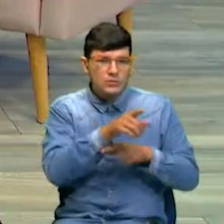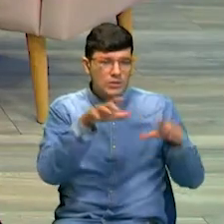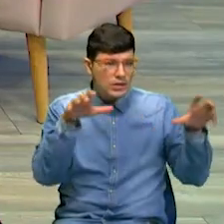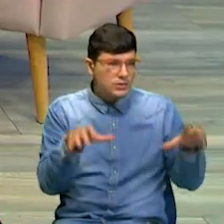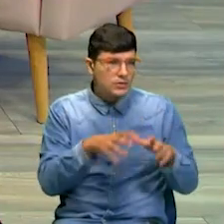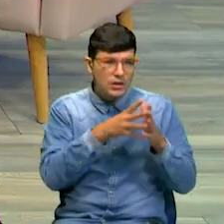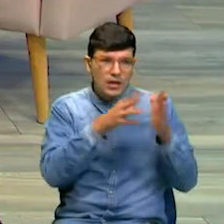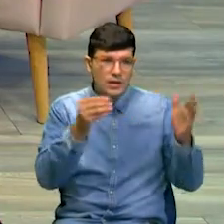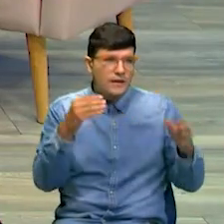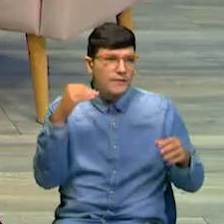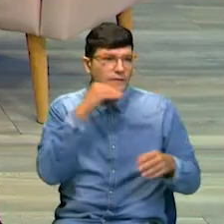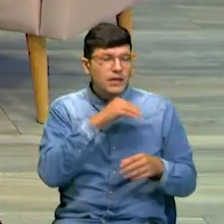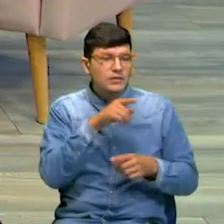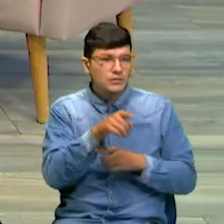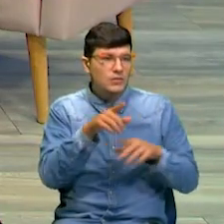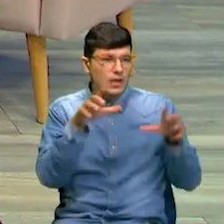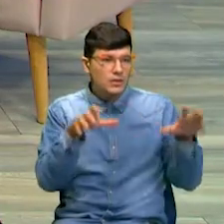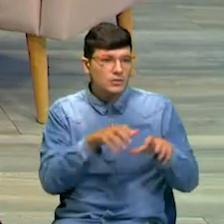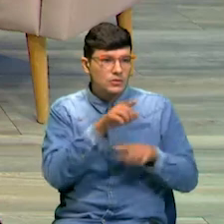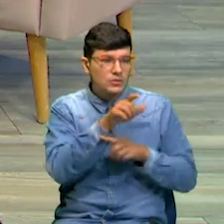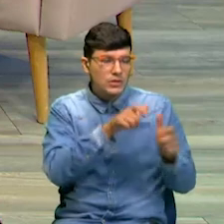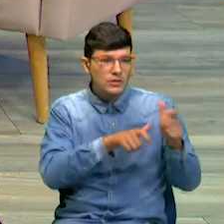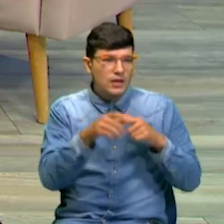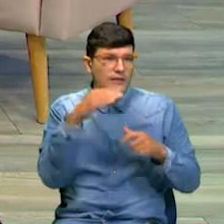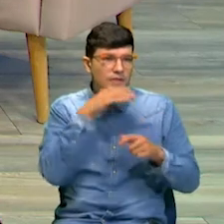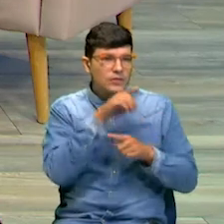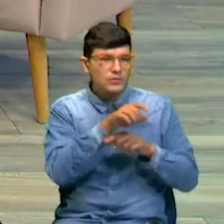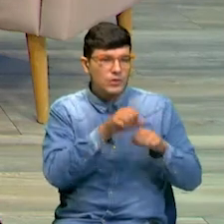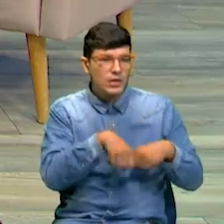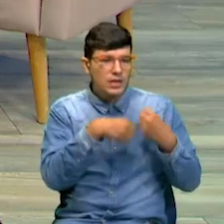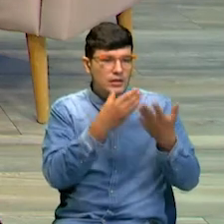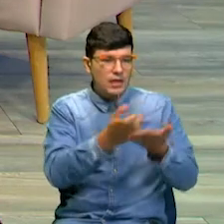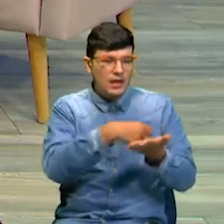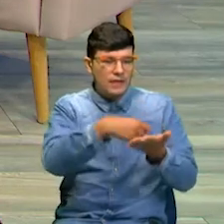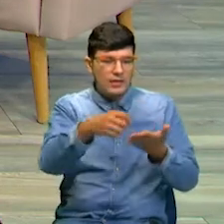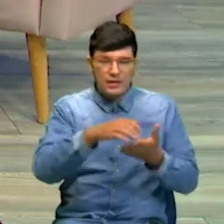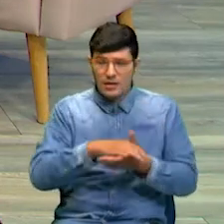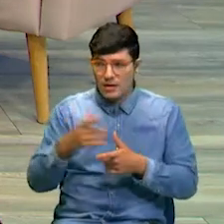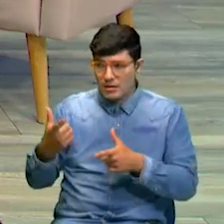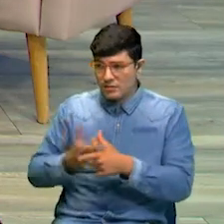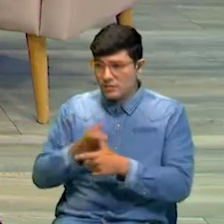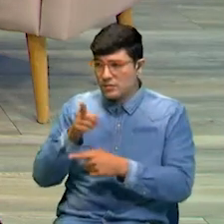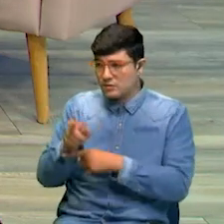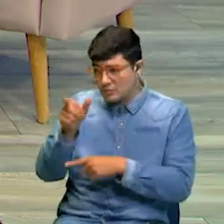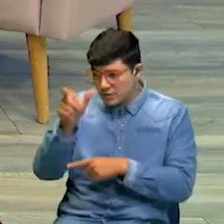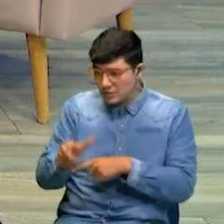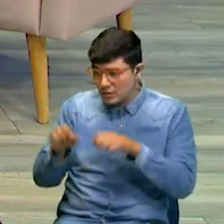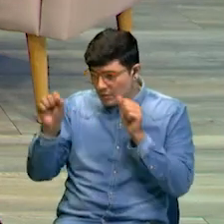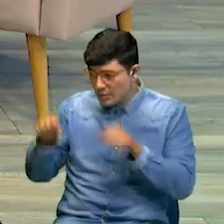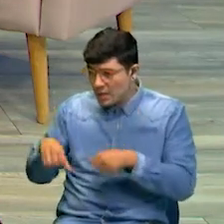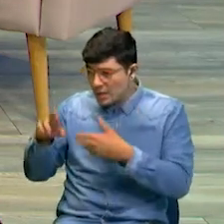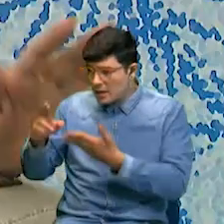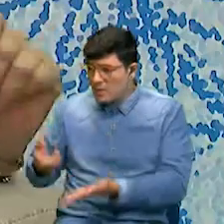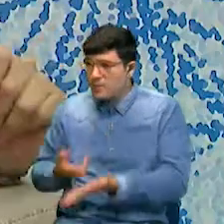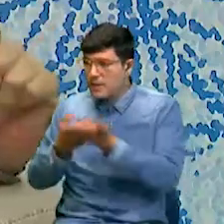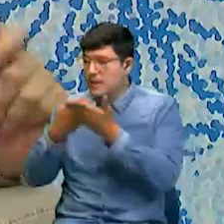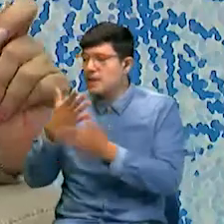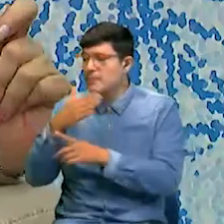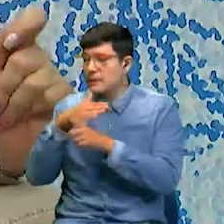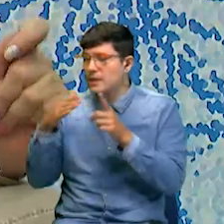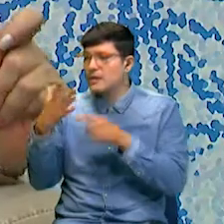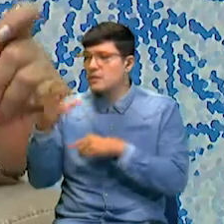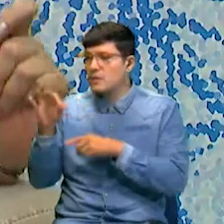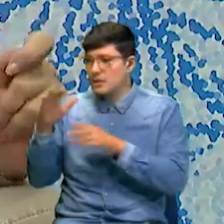totalmente simulado y se valió de artimañas para que el señor le concediera la firma. O sea, si hay posibilidad de que retornen, claro, esa parte. Claro, si hay posibilidad, pero